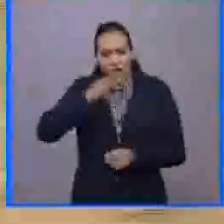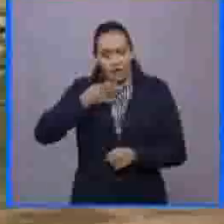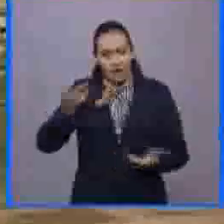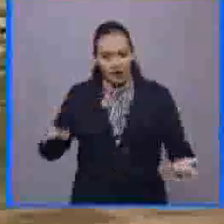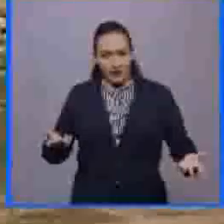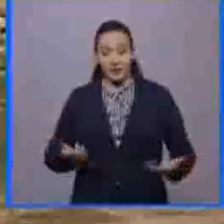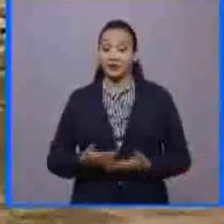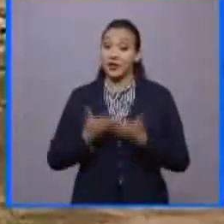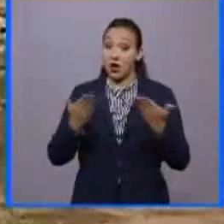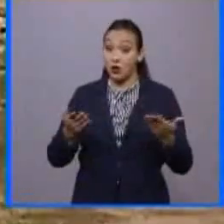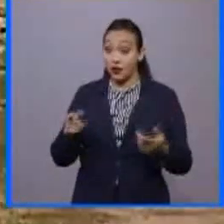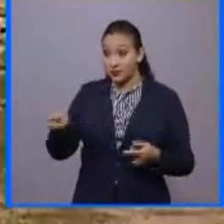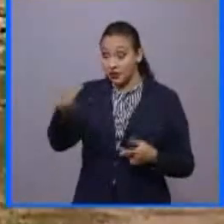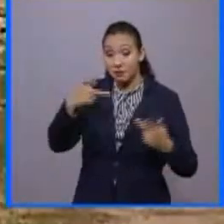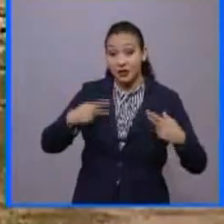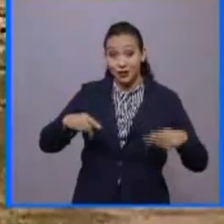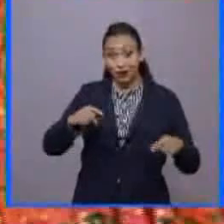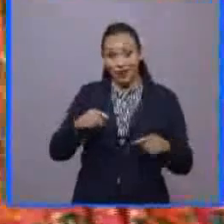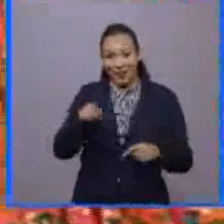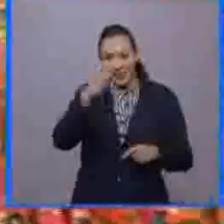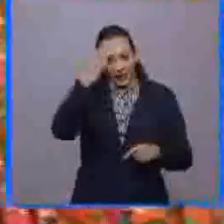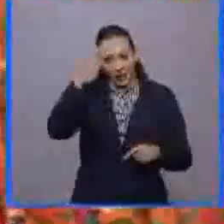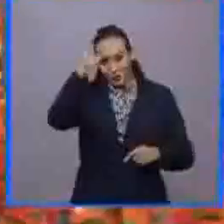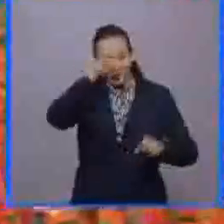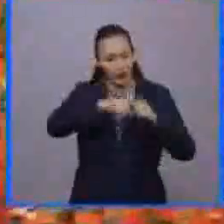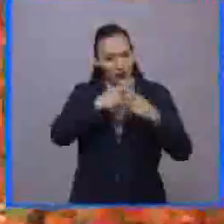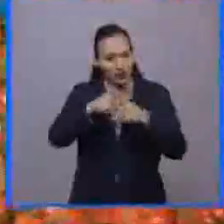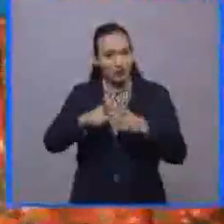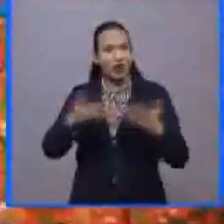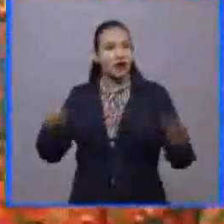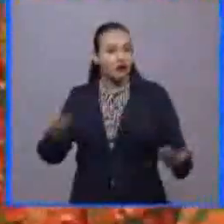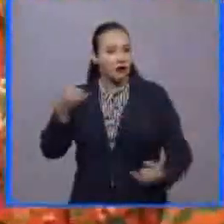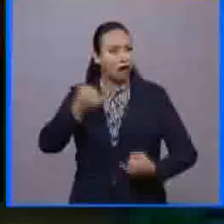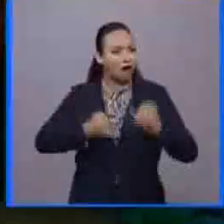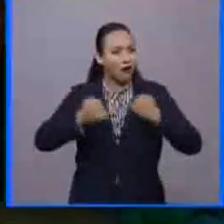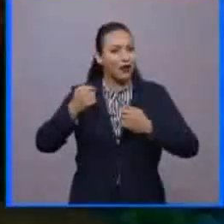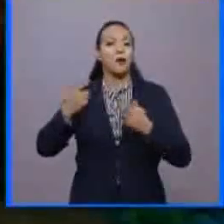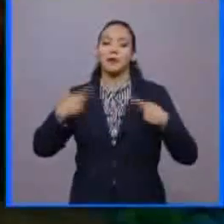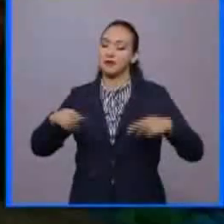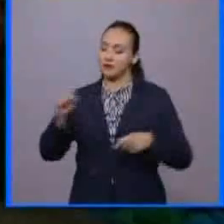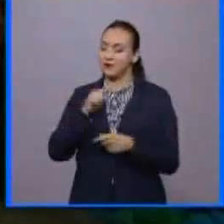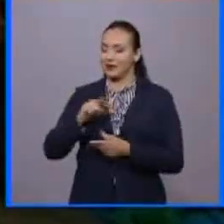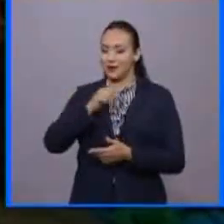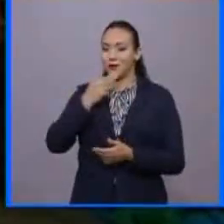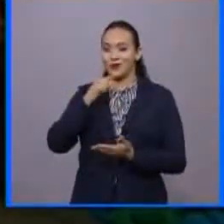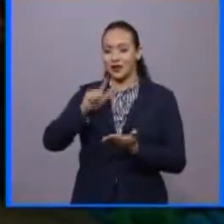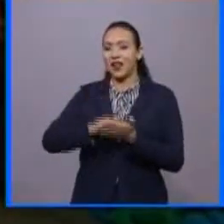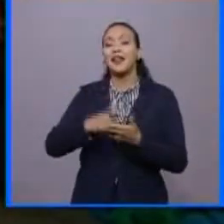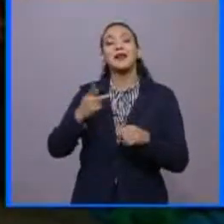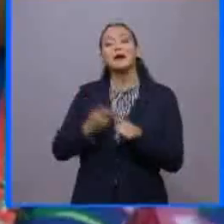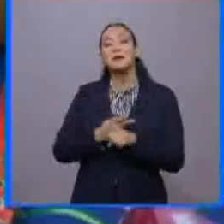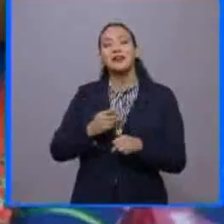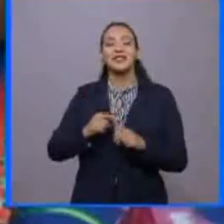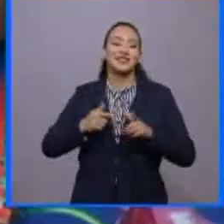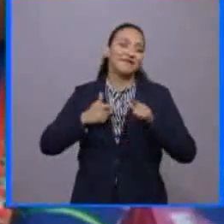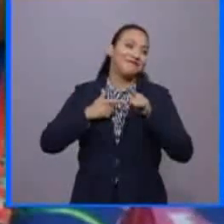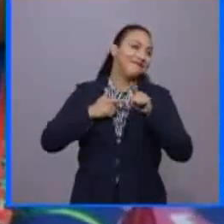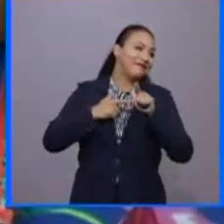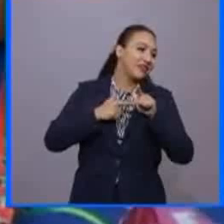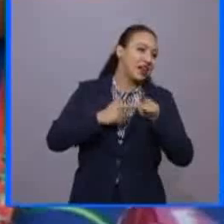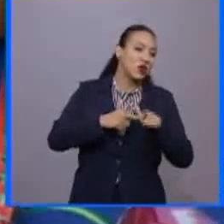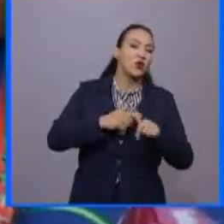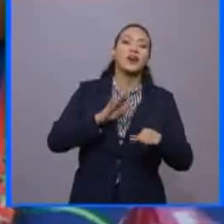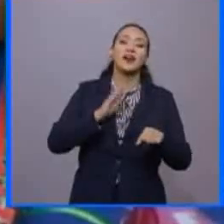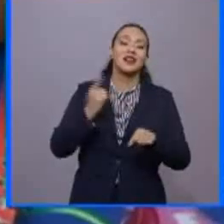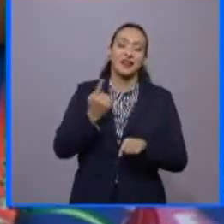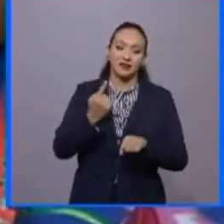conocimiento intercultural, las personas profesionales de la ley corren el riesgo de seguir reproduciendo injusticias estructurales